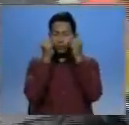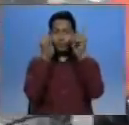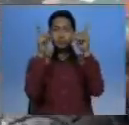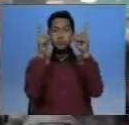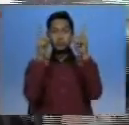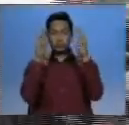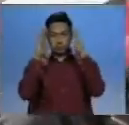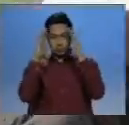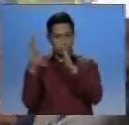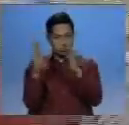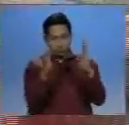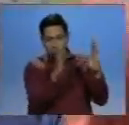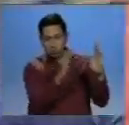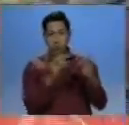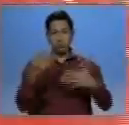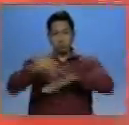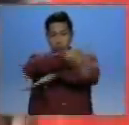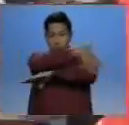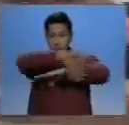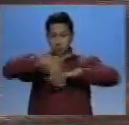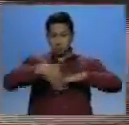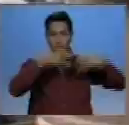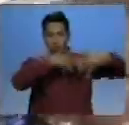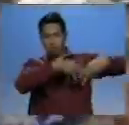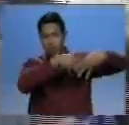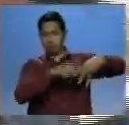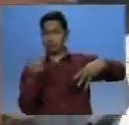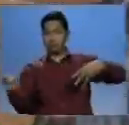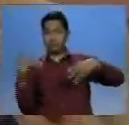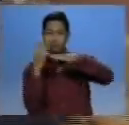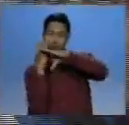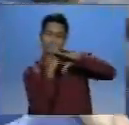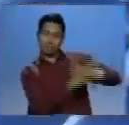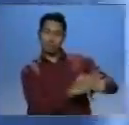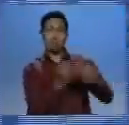descartan salir a las calles a defender la democracia. Víctor Hugo Altamirano, Gama Noticias.